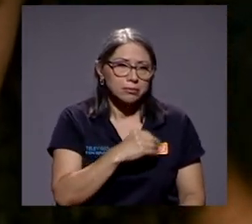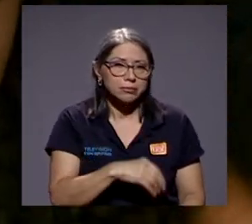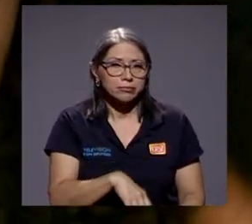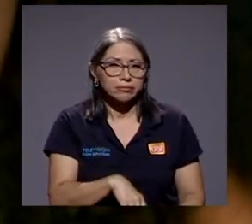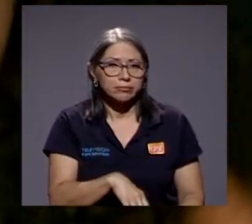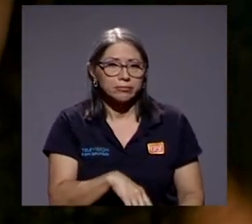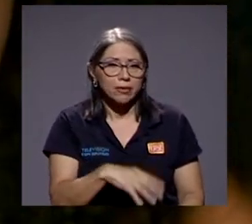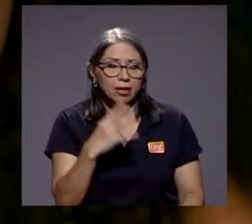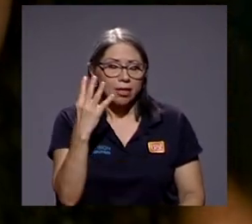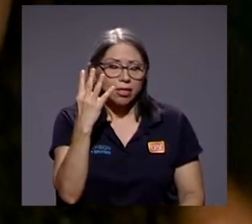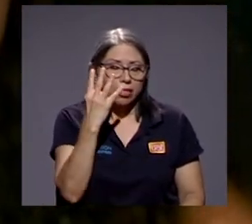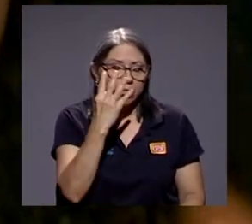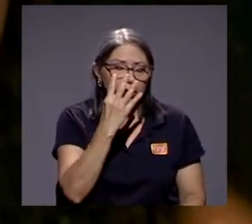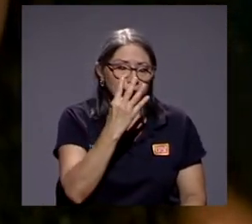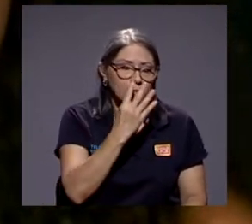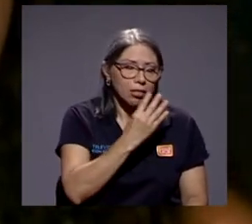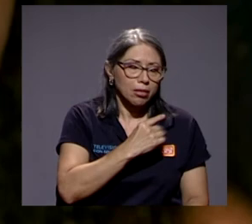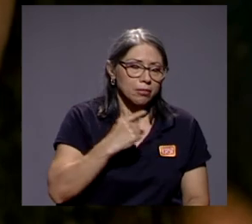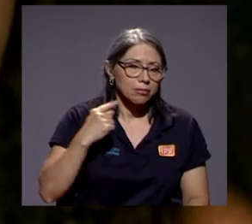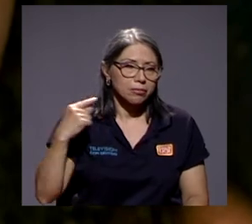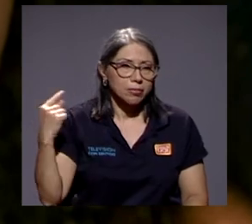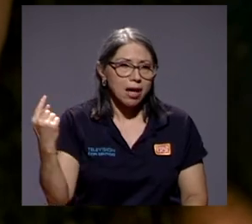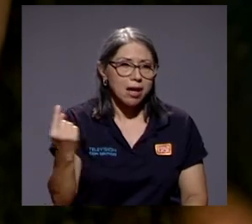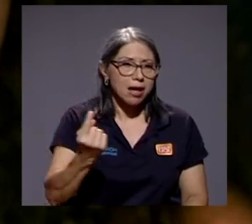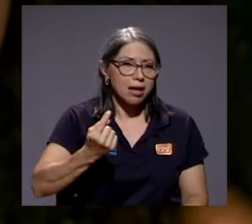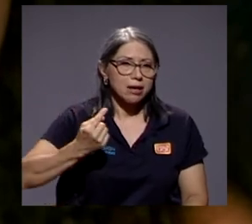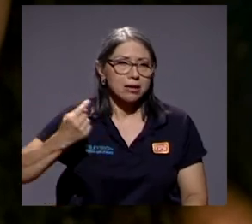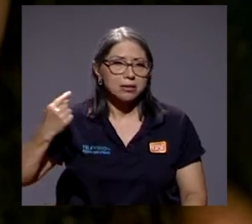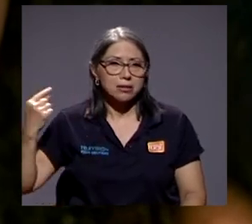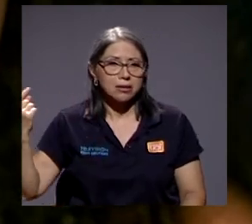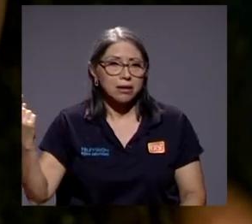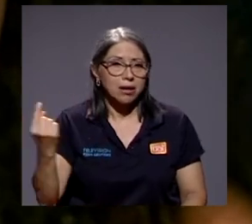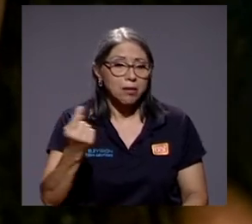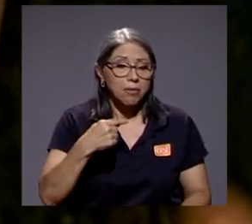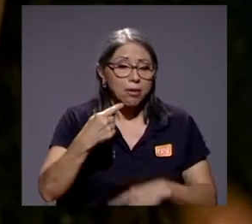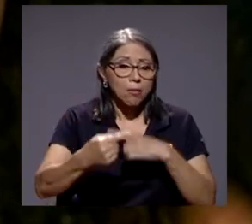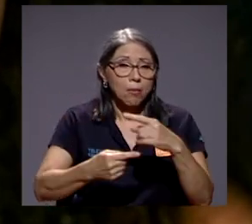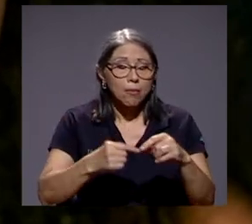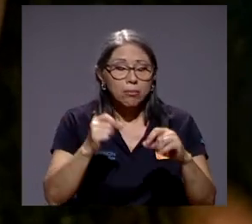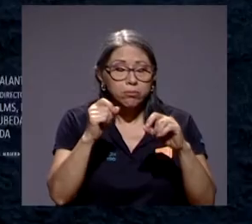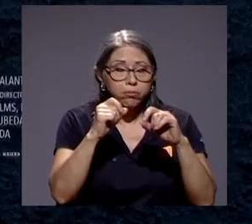todo el mes para siempre no hay despierta